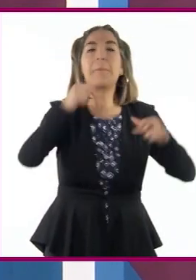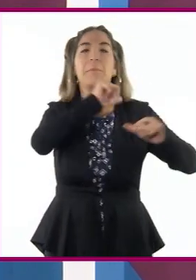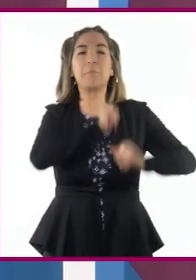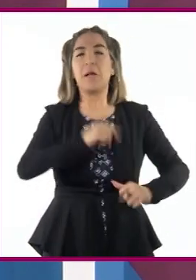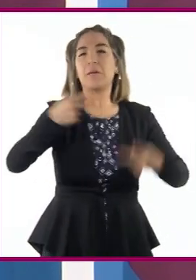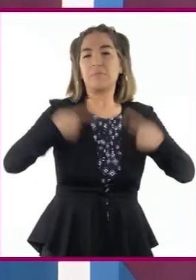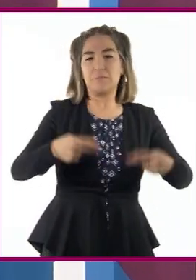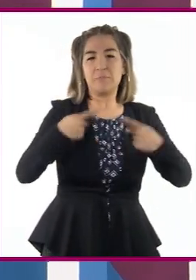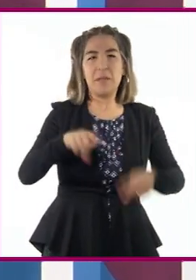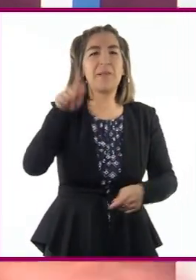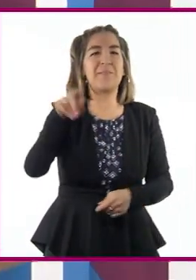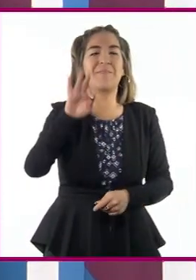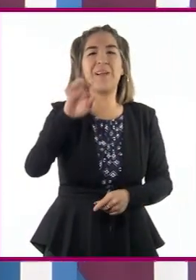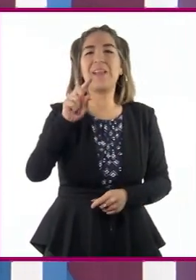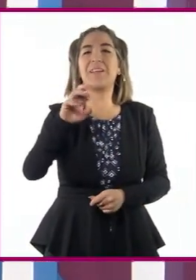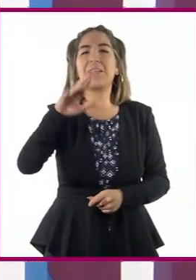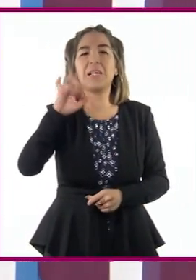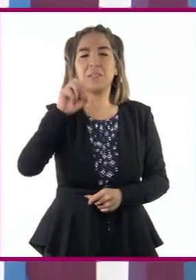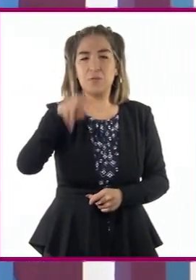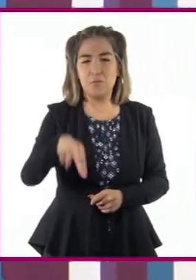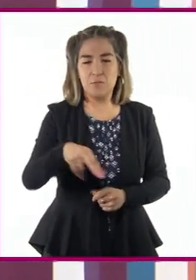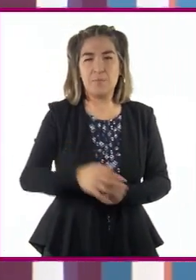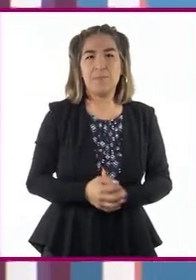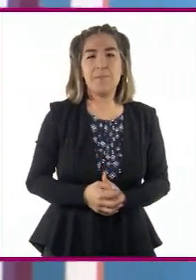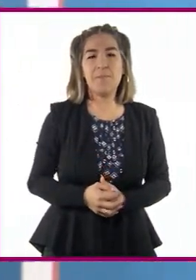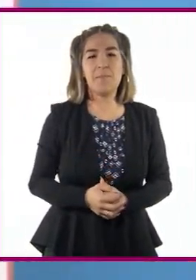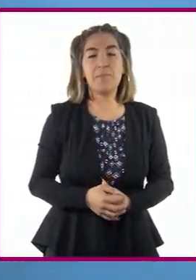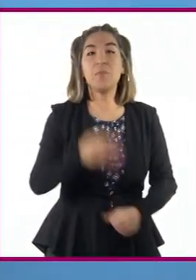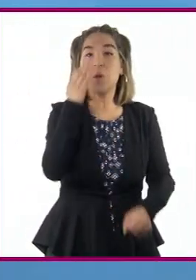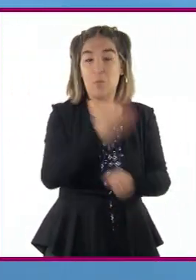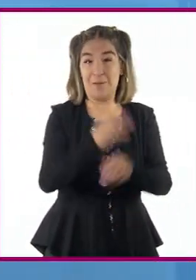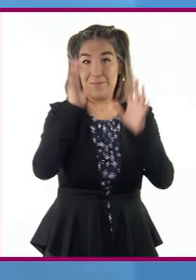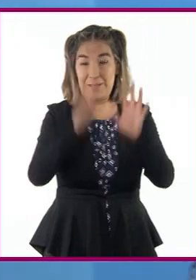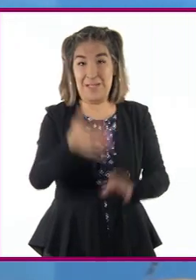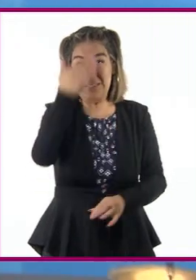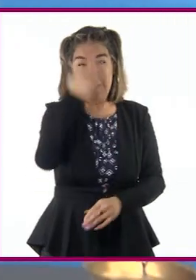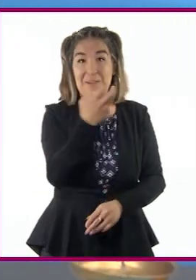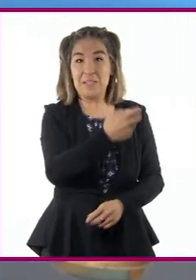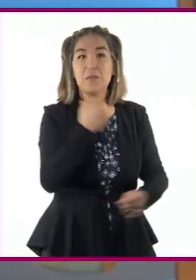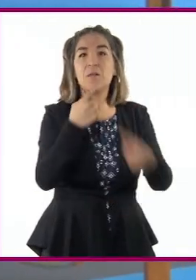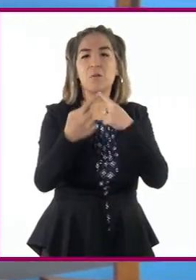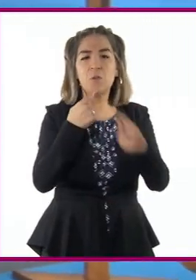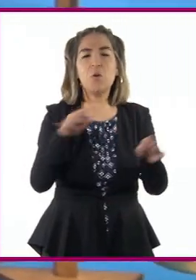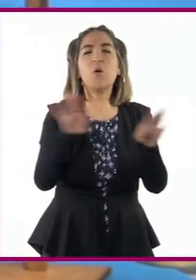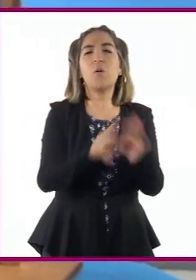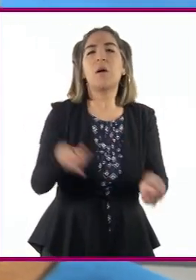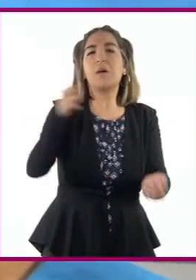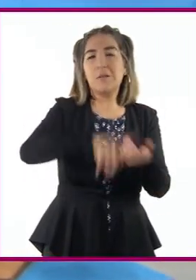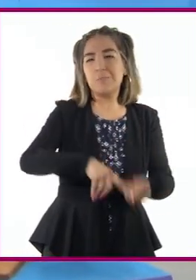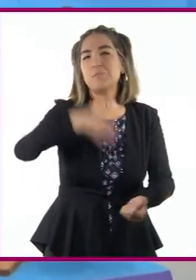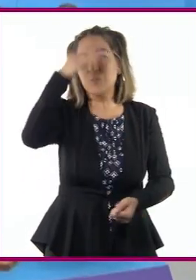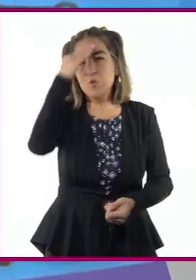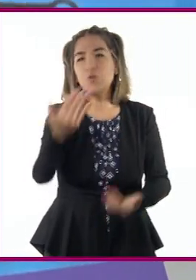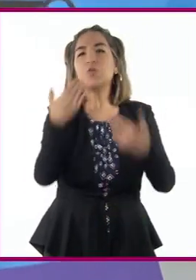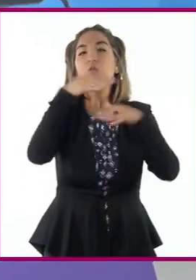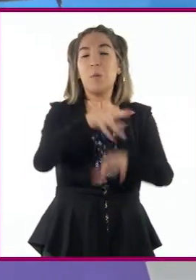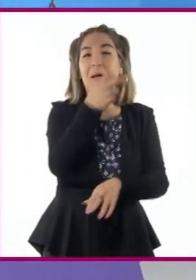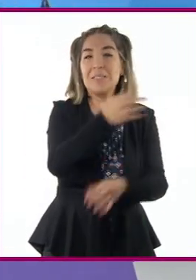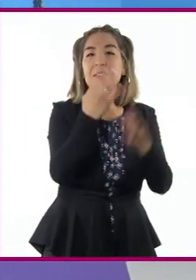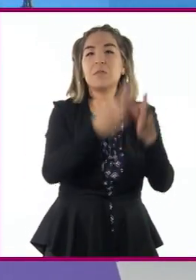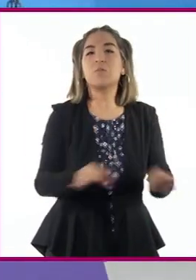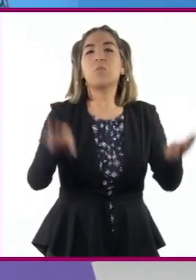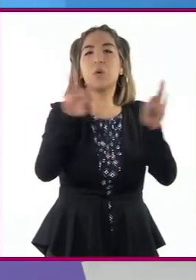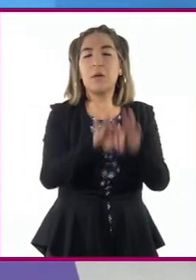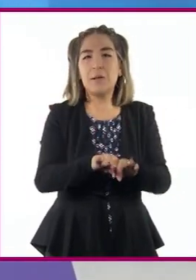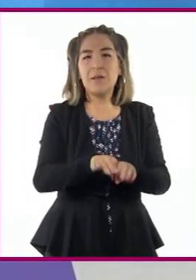Superior de la Federación. Ahora que sabemos sobre estos criterios, es importante reflexionar sobre la importancia de